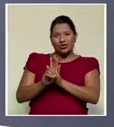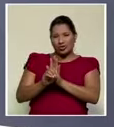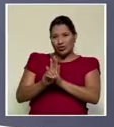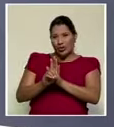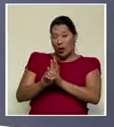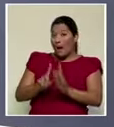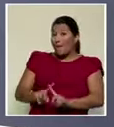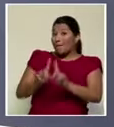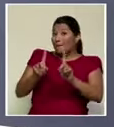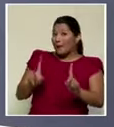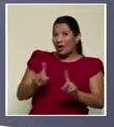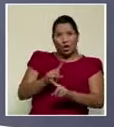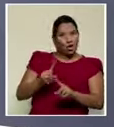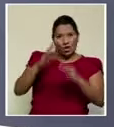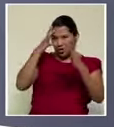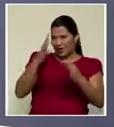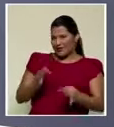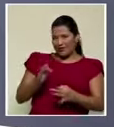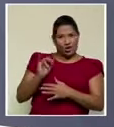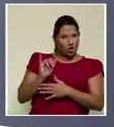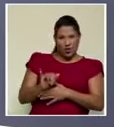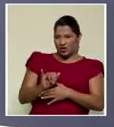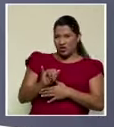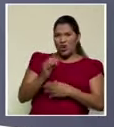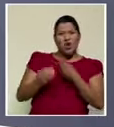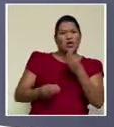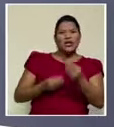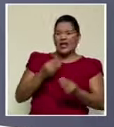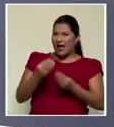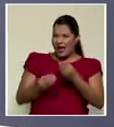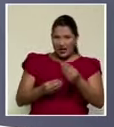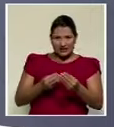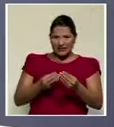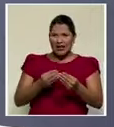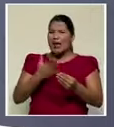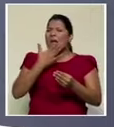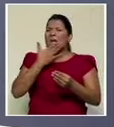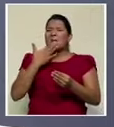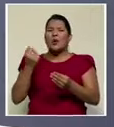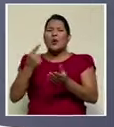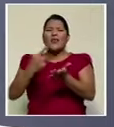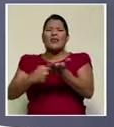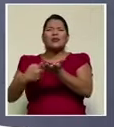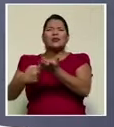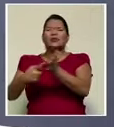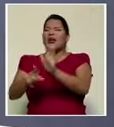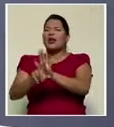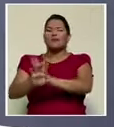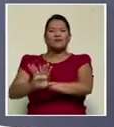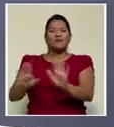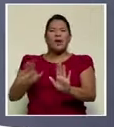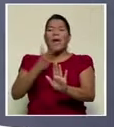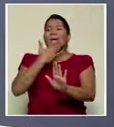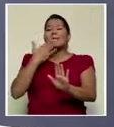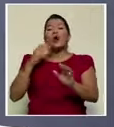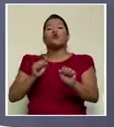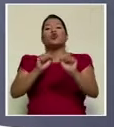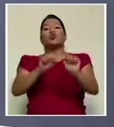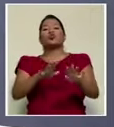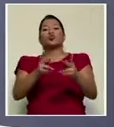es poner a un lado, hacer a un lado la discusión legal y renunciar a su